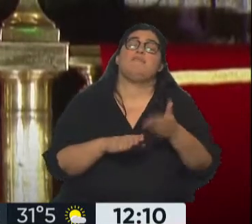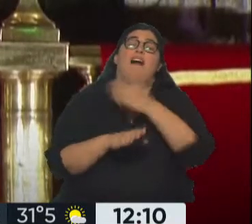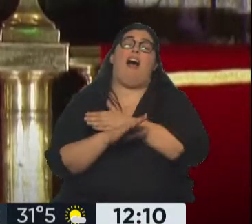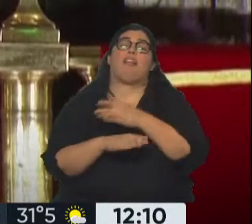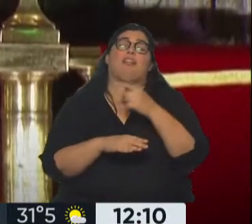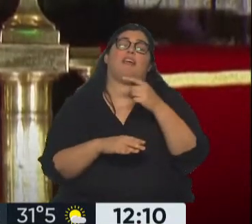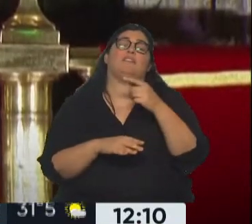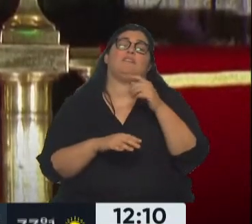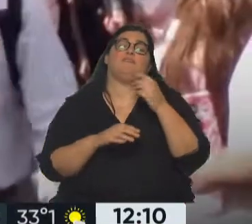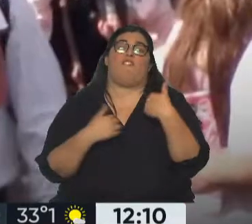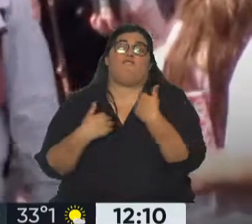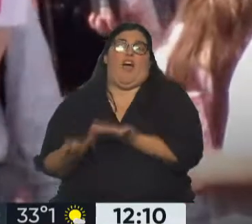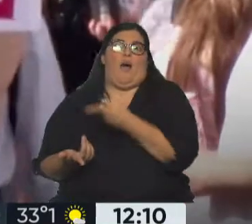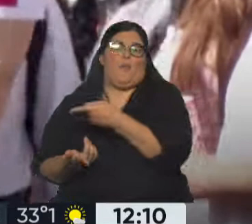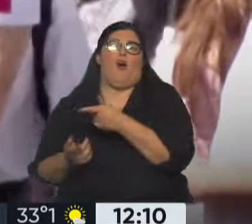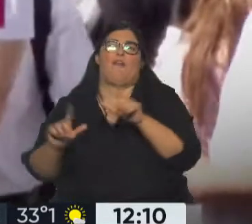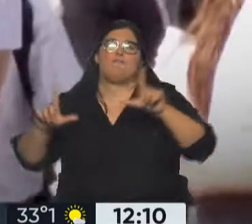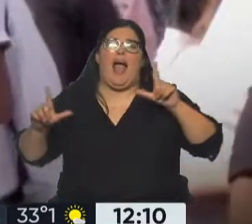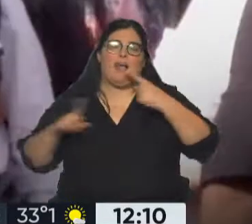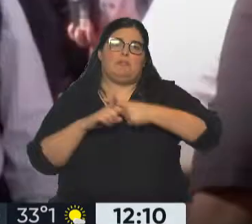72% en 2019, cayó al